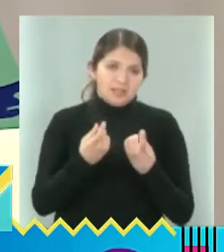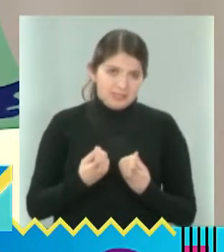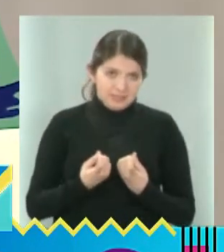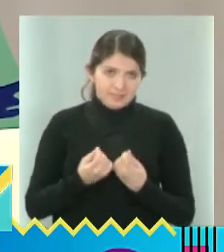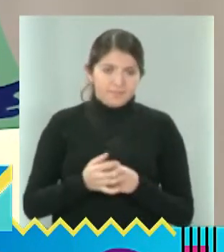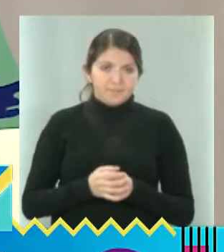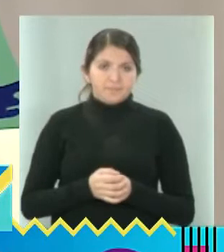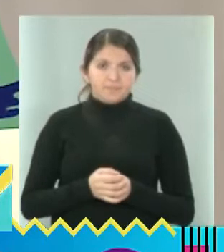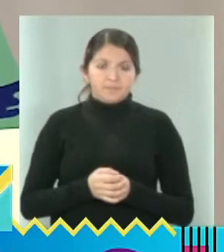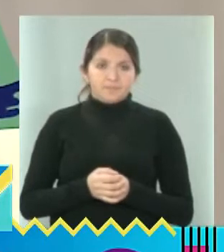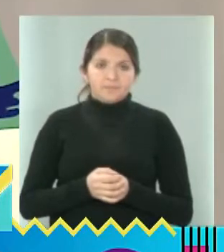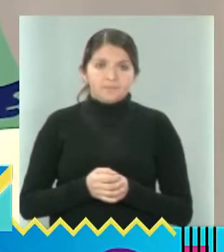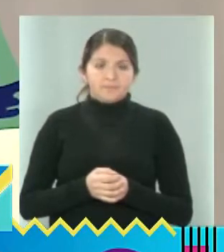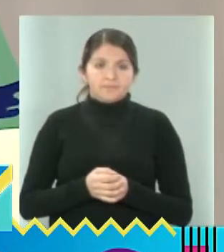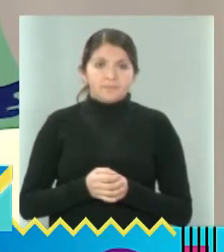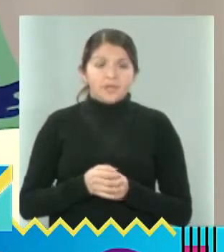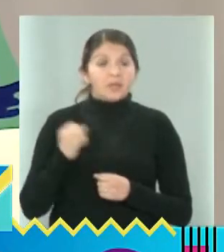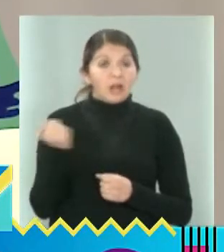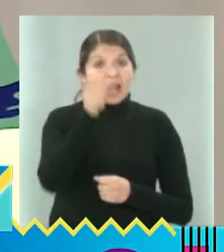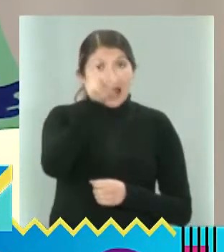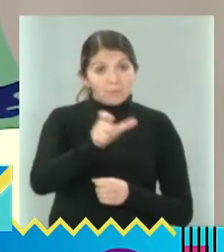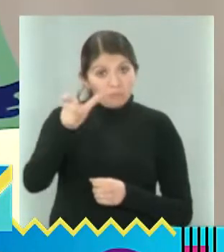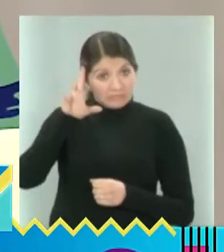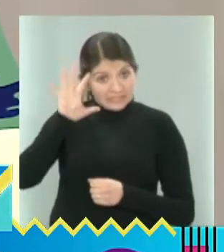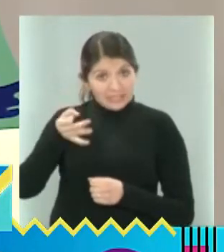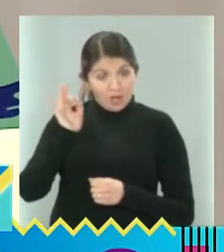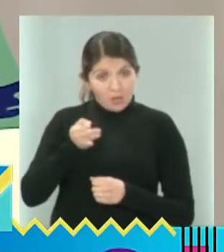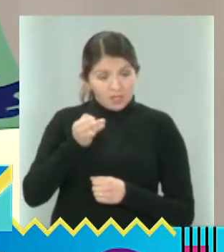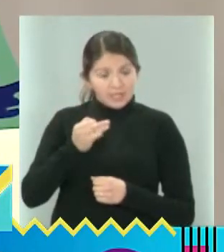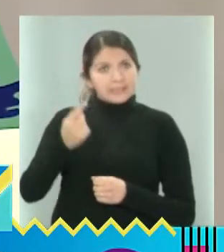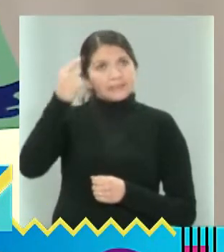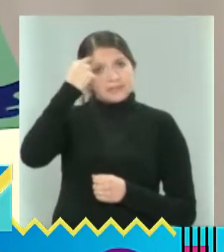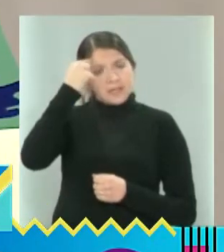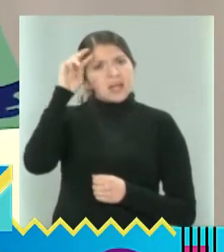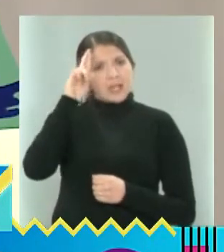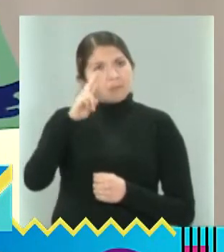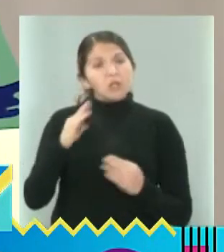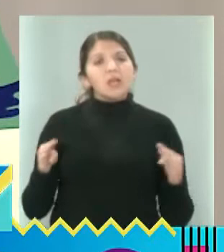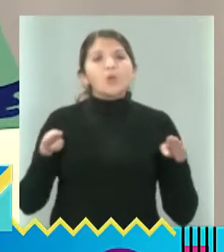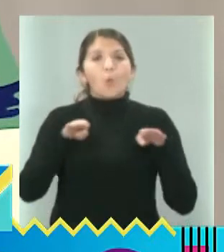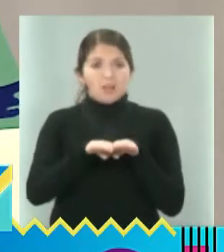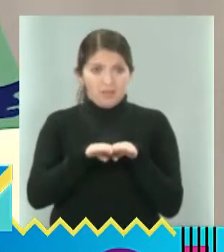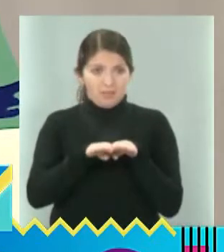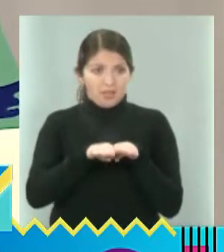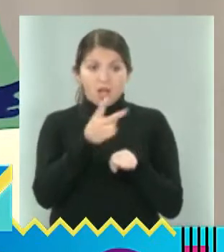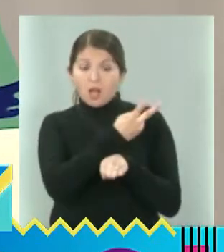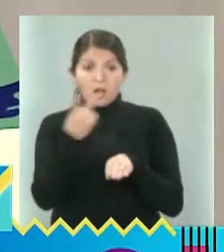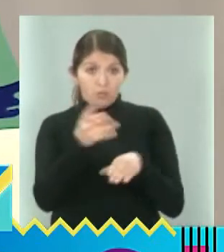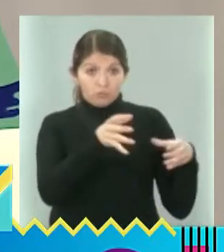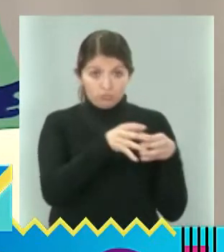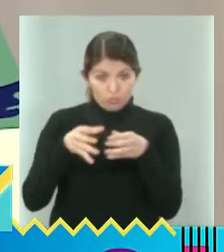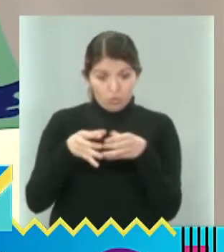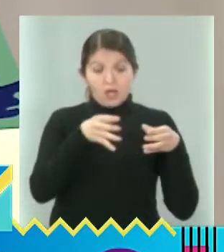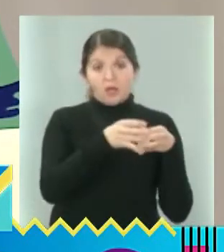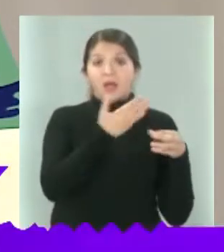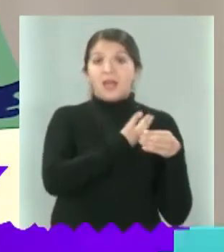con que haya una conciencia de igualdad. La conciencia de igualdad surge de las dos partes, como dije antes, del